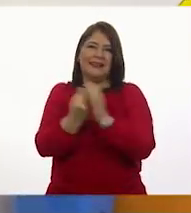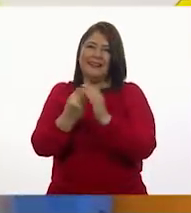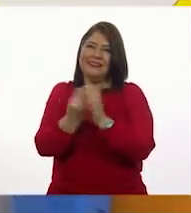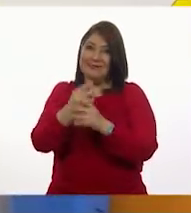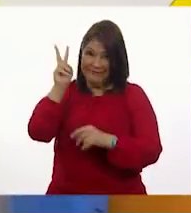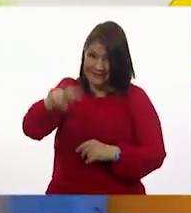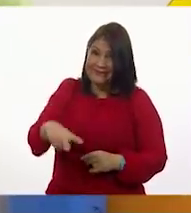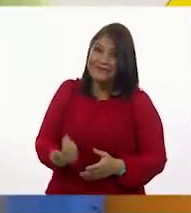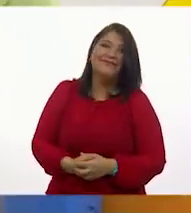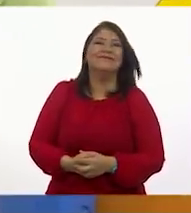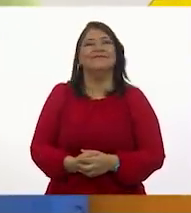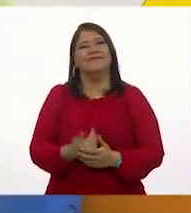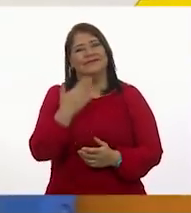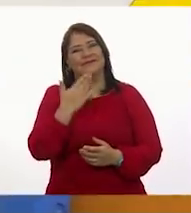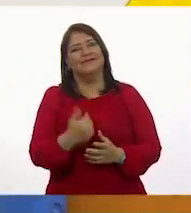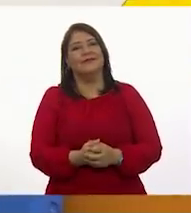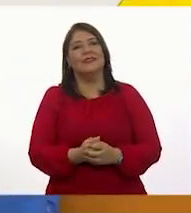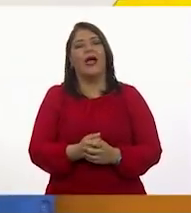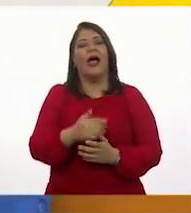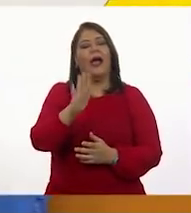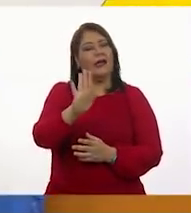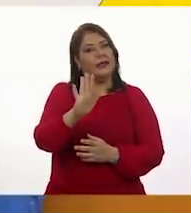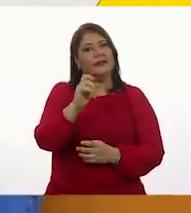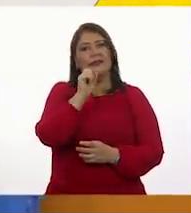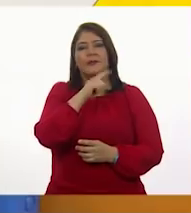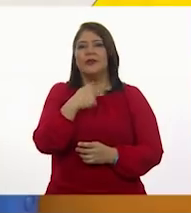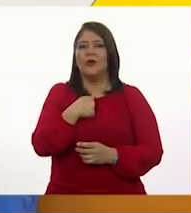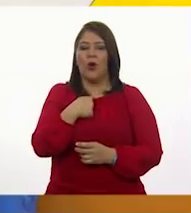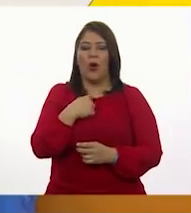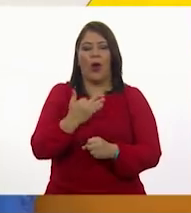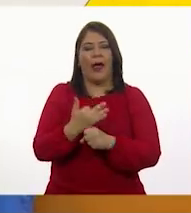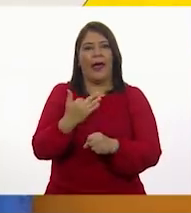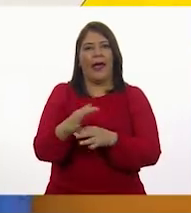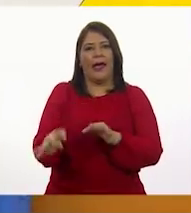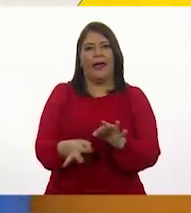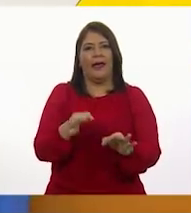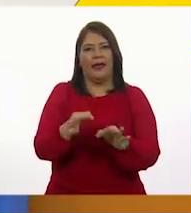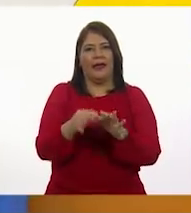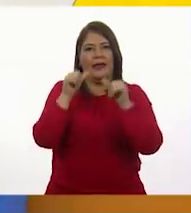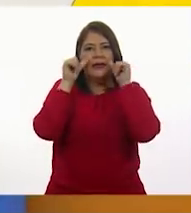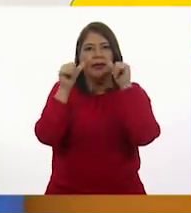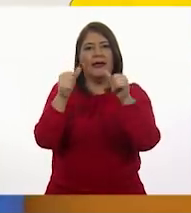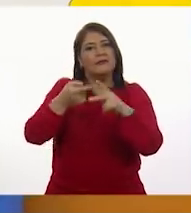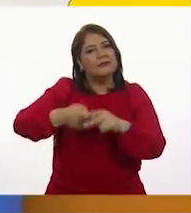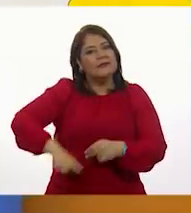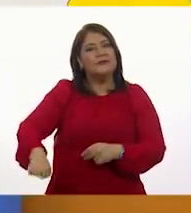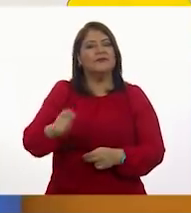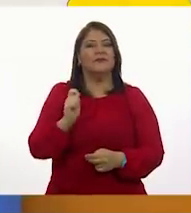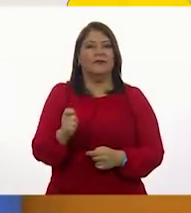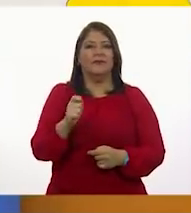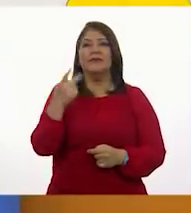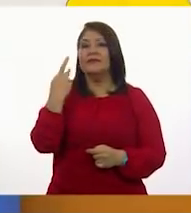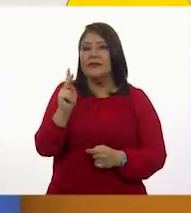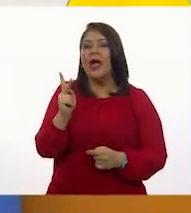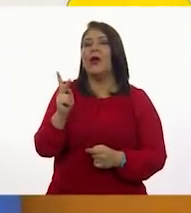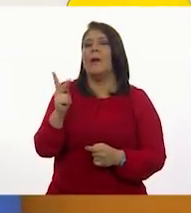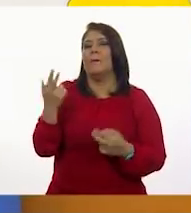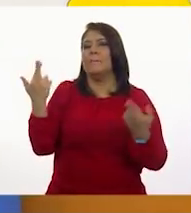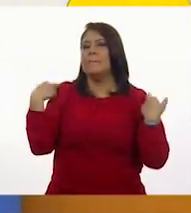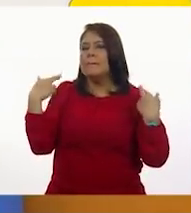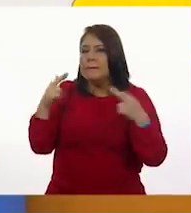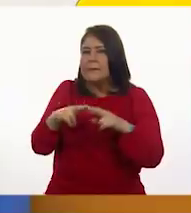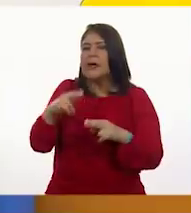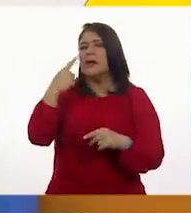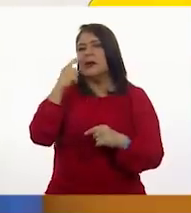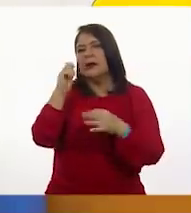¿verdad? Bueno, también estoy listo y atento. Vamos a comenzar. Pero, maestra, usted nos va a explicar de